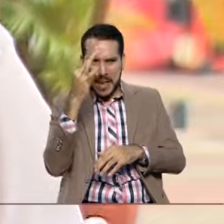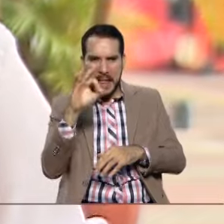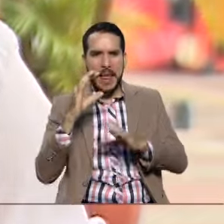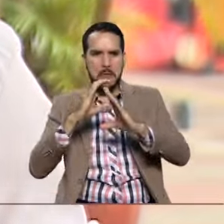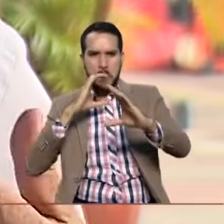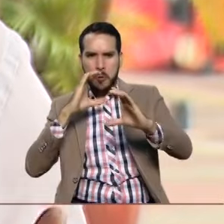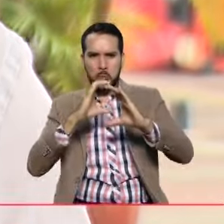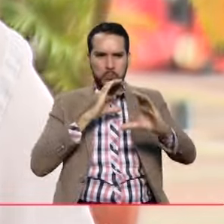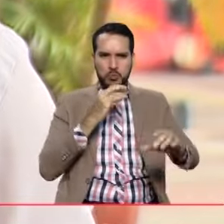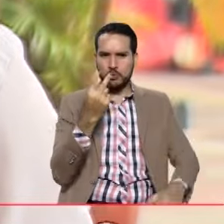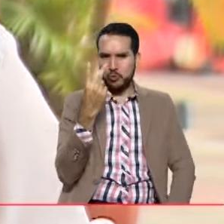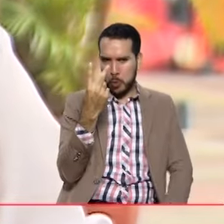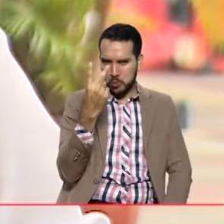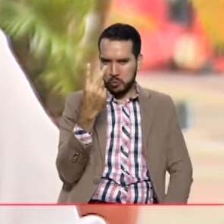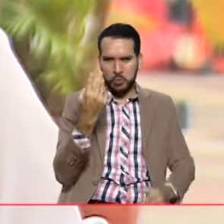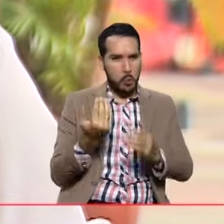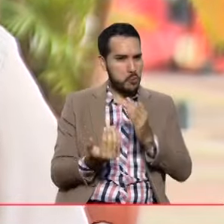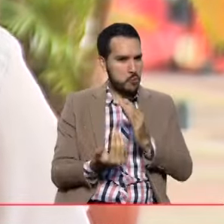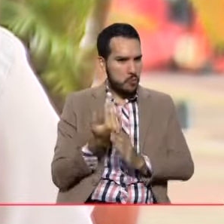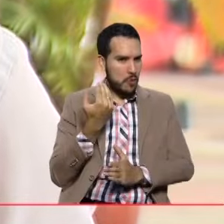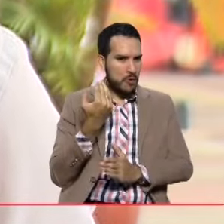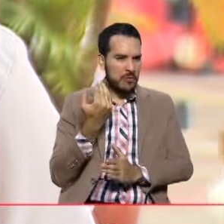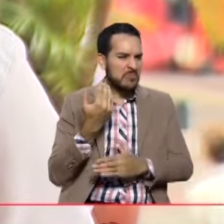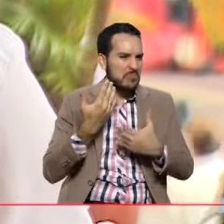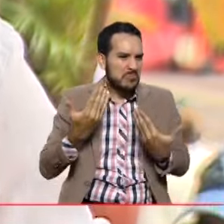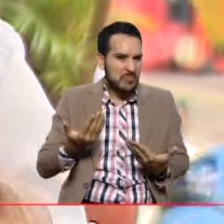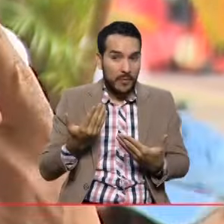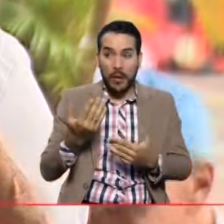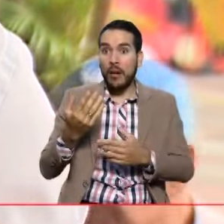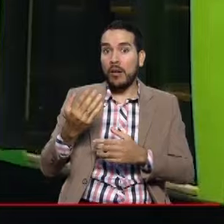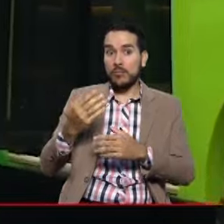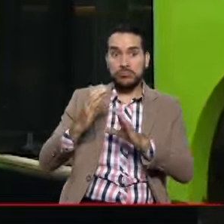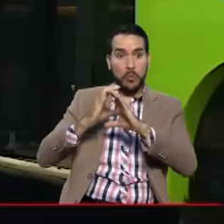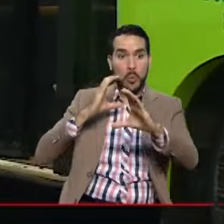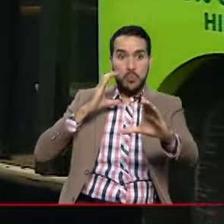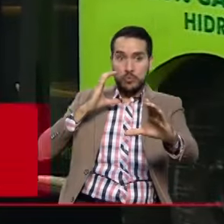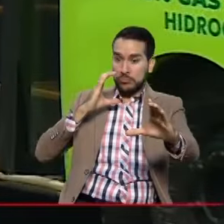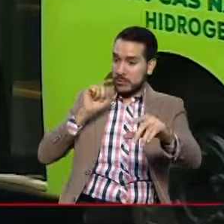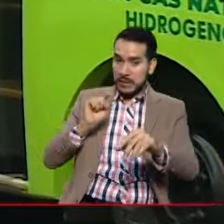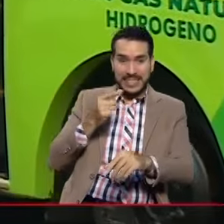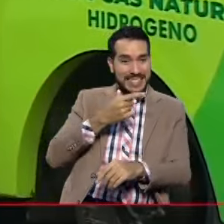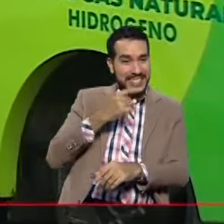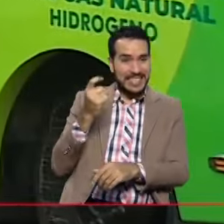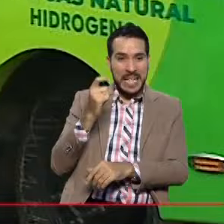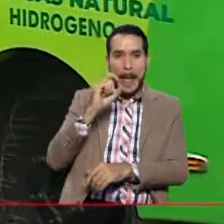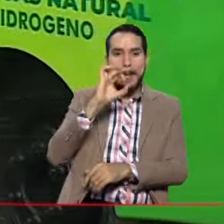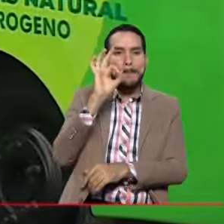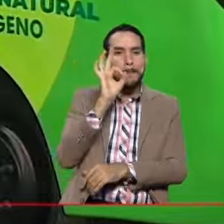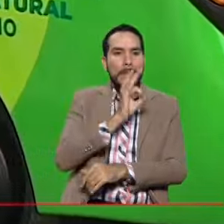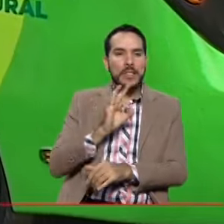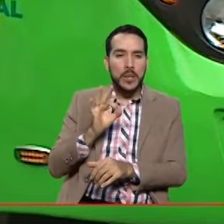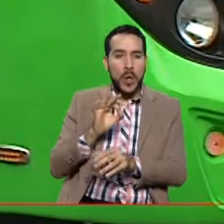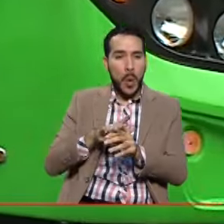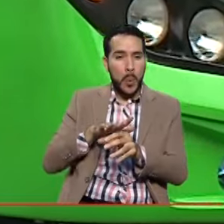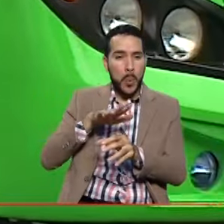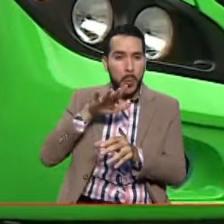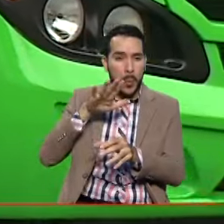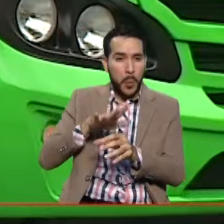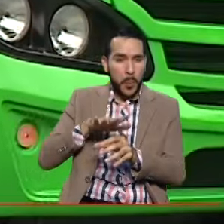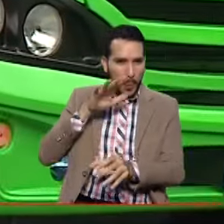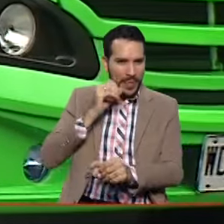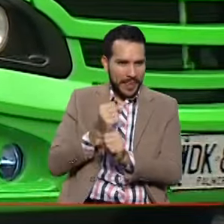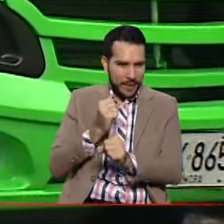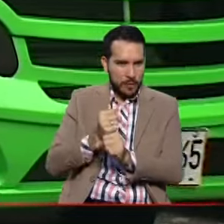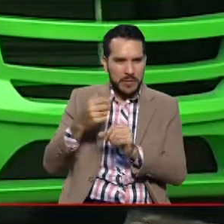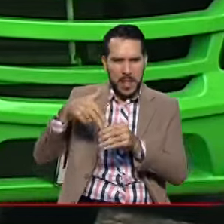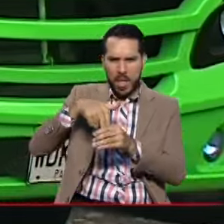funcionar esas rutas? Con unos buses que vienen 100% a gas. Cada una de esas rutas tendrá 13 busetas justamente operando en